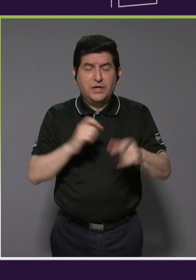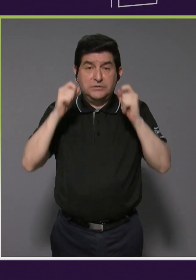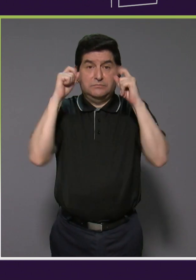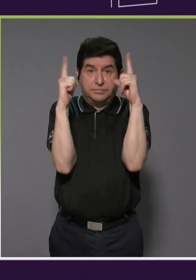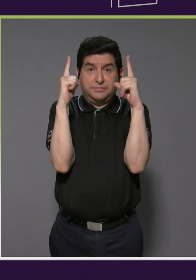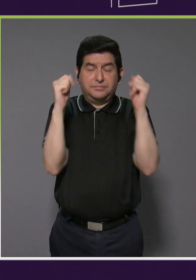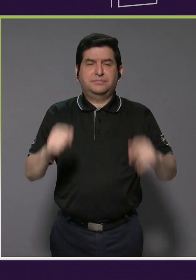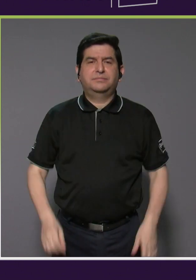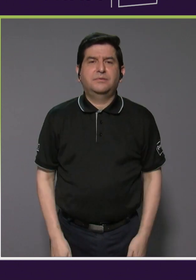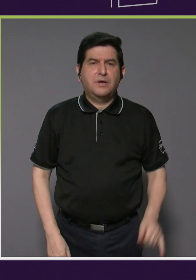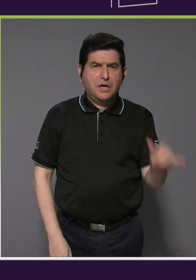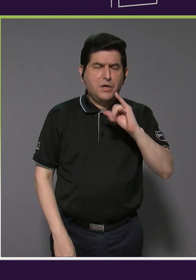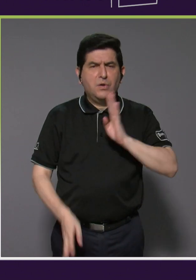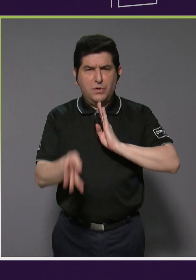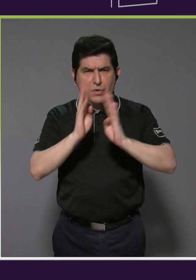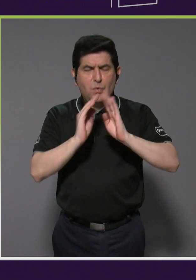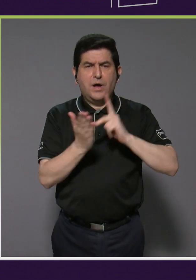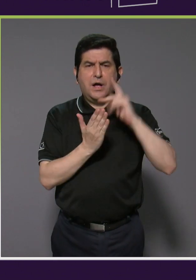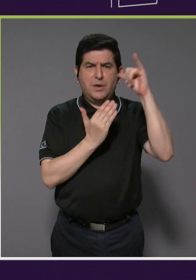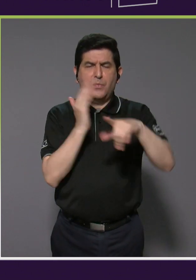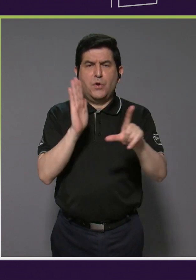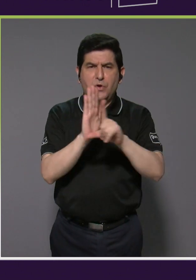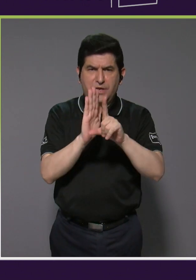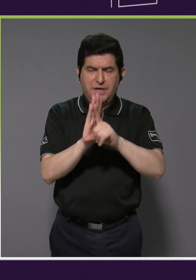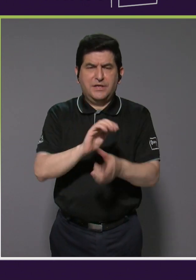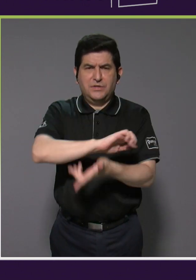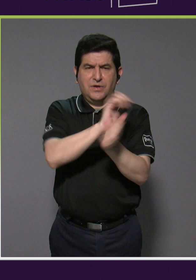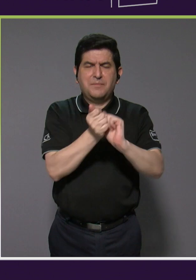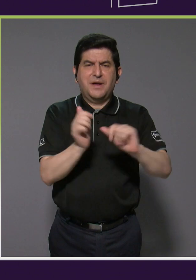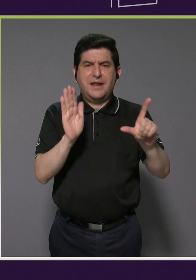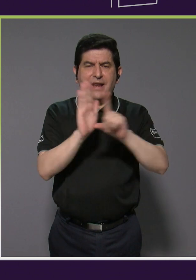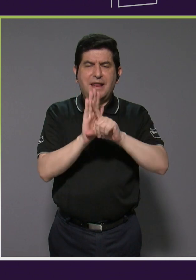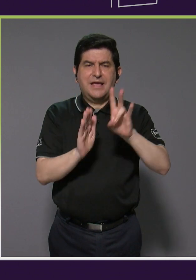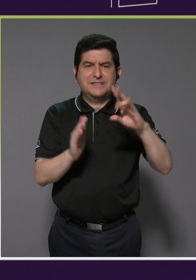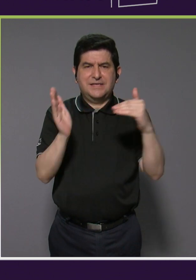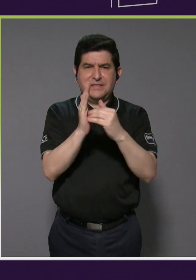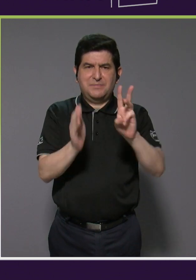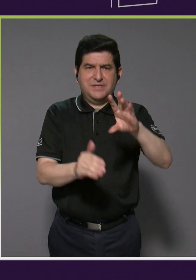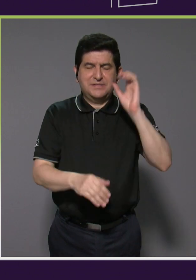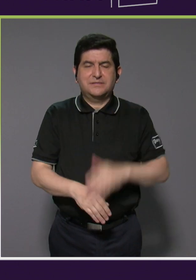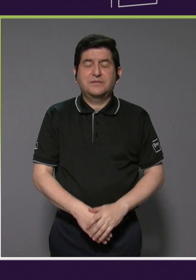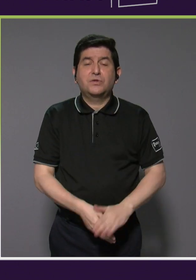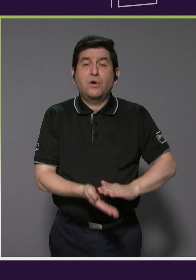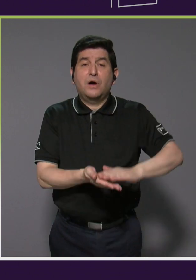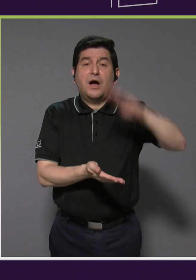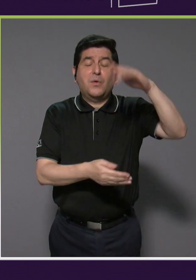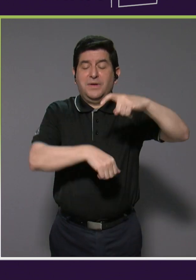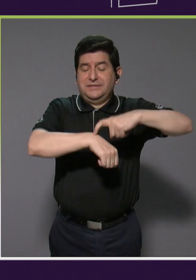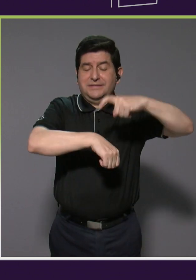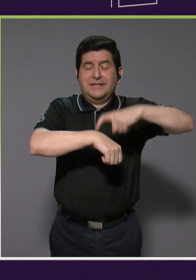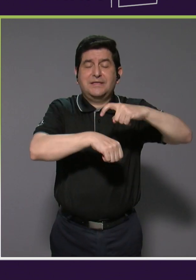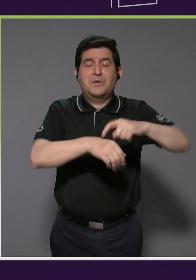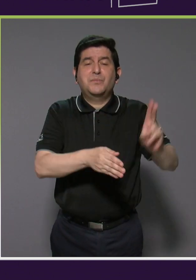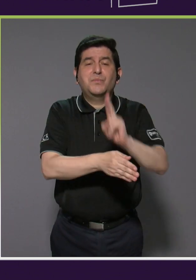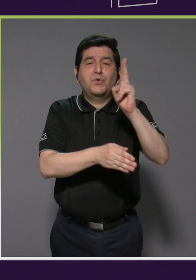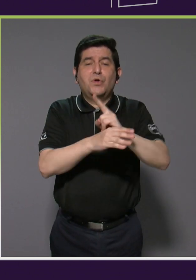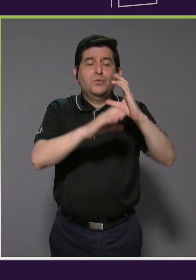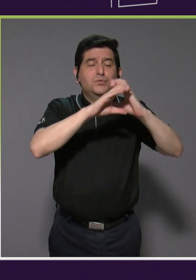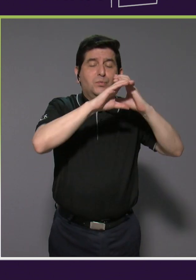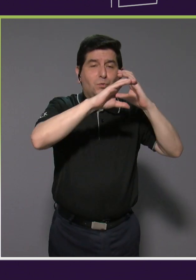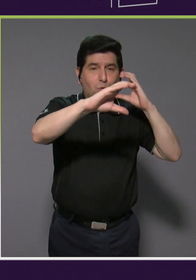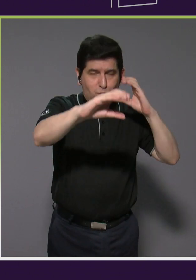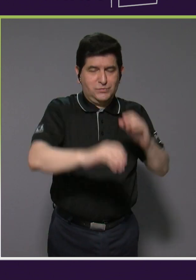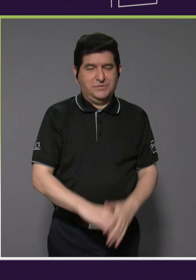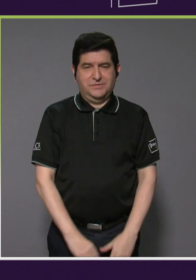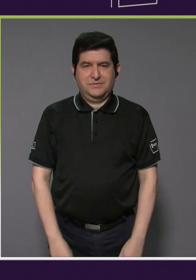alerta. Y también vamos a conversar sobre el proyecto de ley que modificaría la ley 7600 para aumentar el periodo de vida útil de los autobuses,